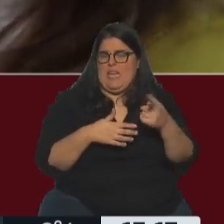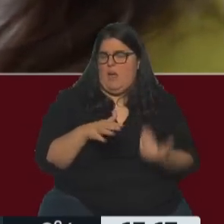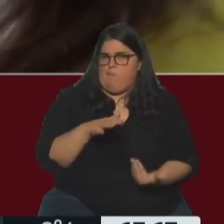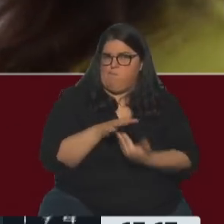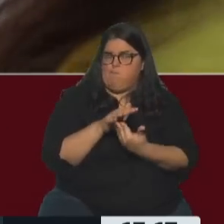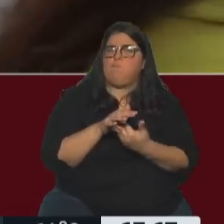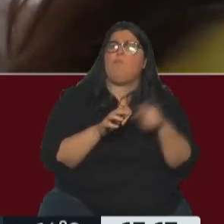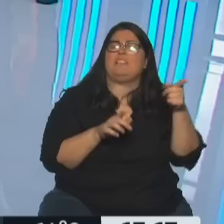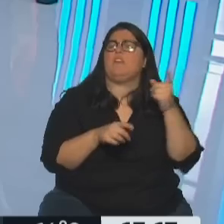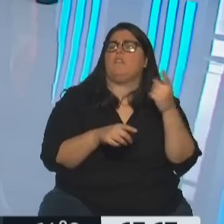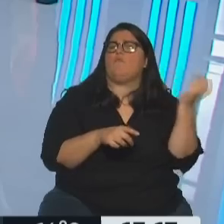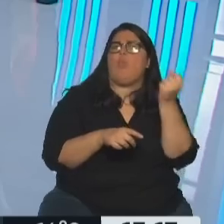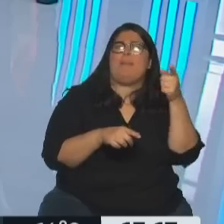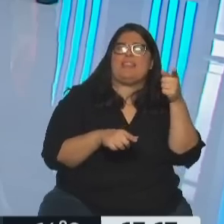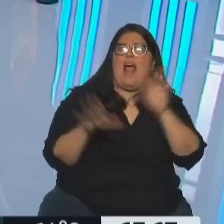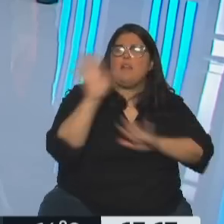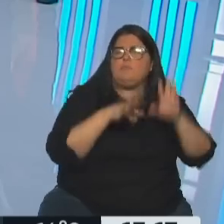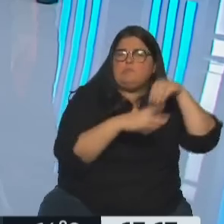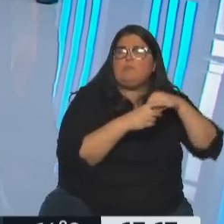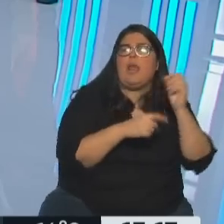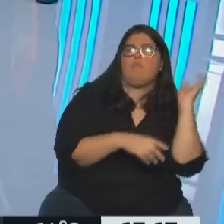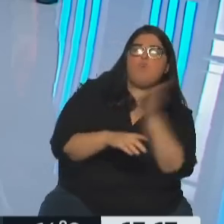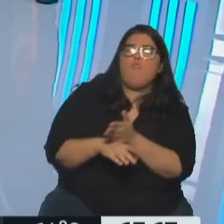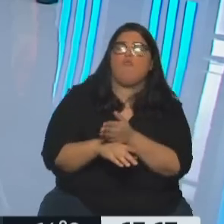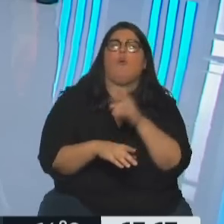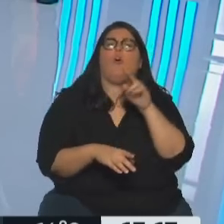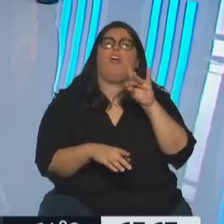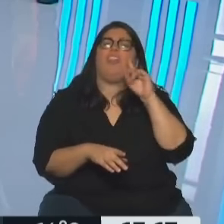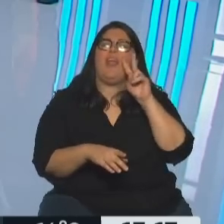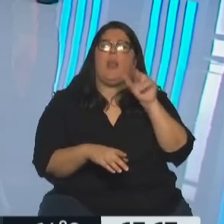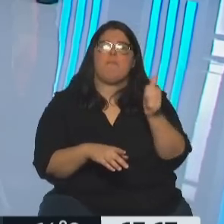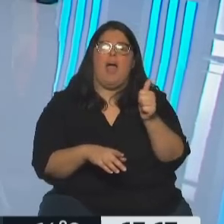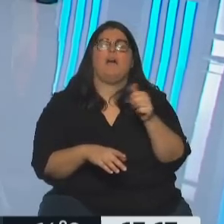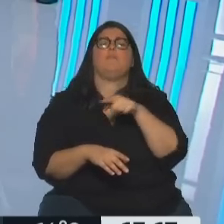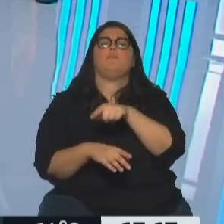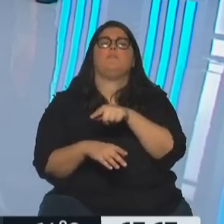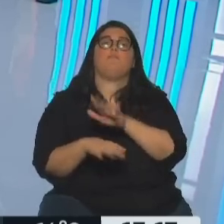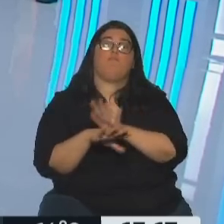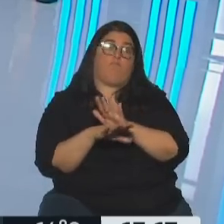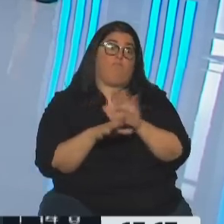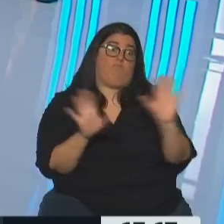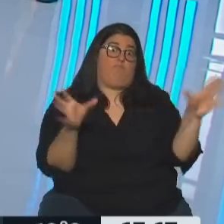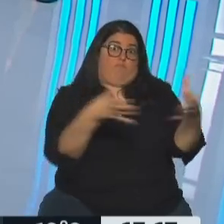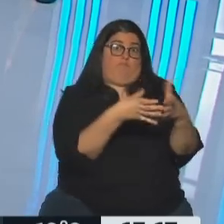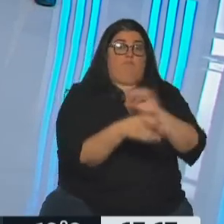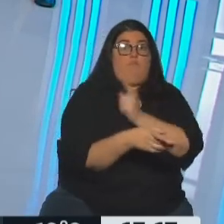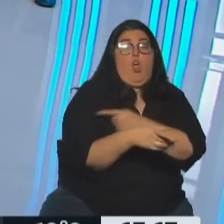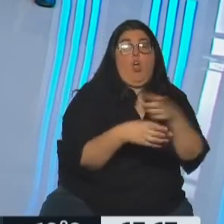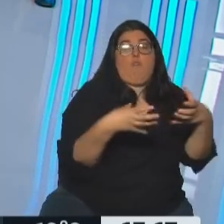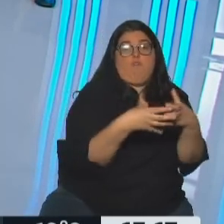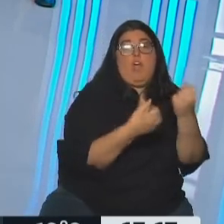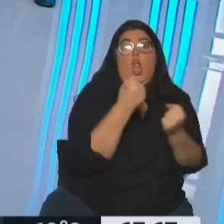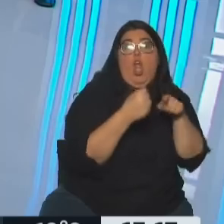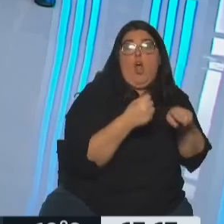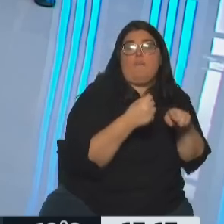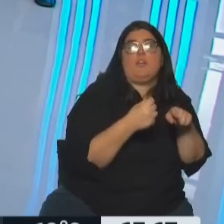contra Dilma. Digo, hablamos de ruptura del orden constitucional, de un poder económico que apoyó un golpe hace algunos años, que estaba